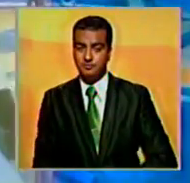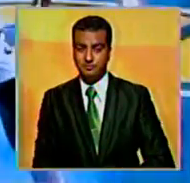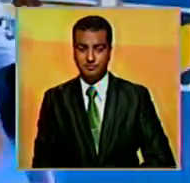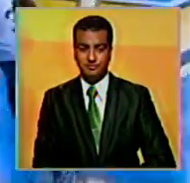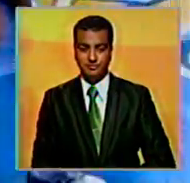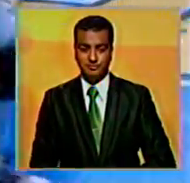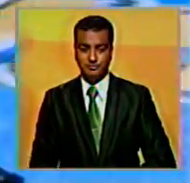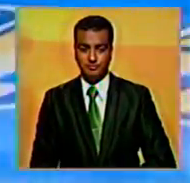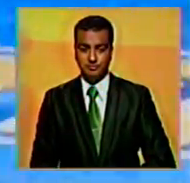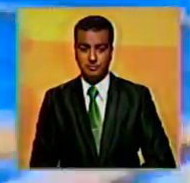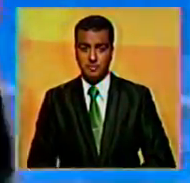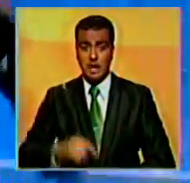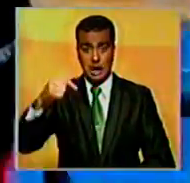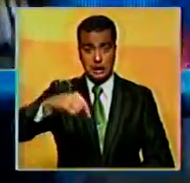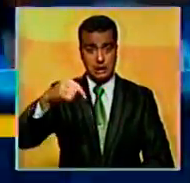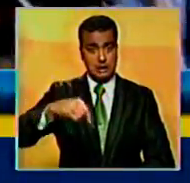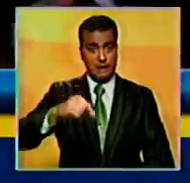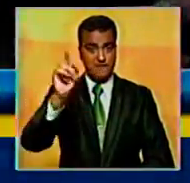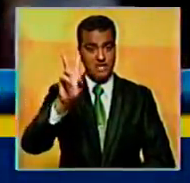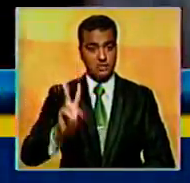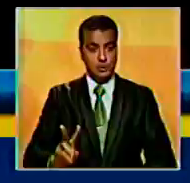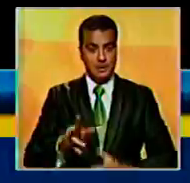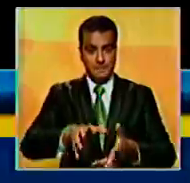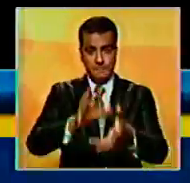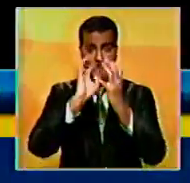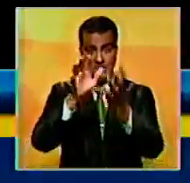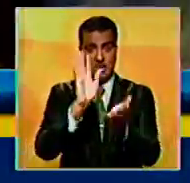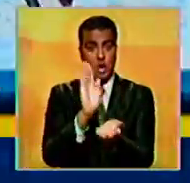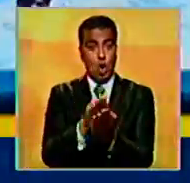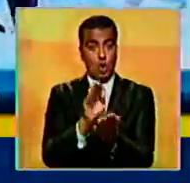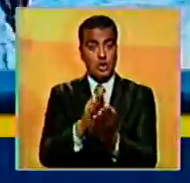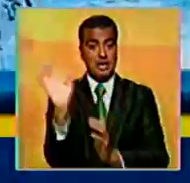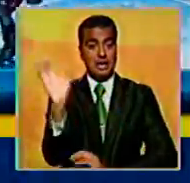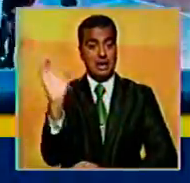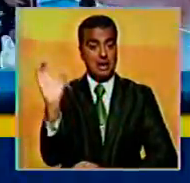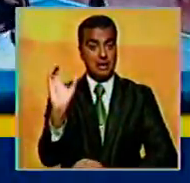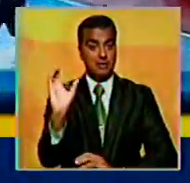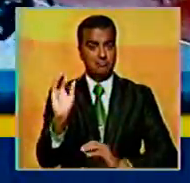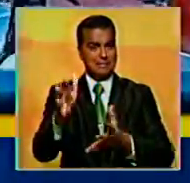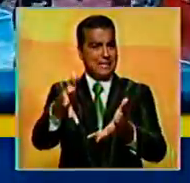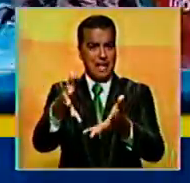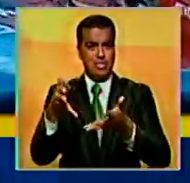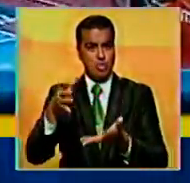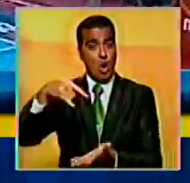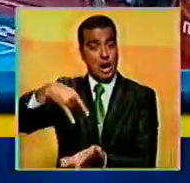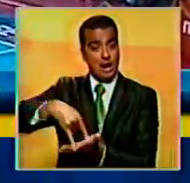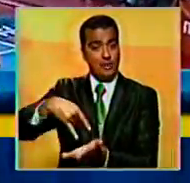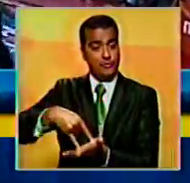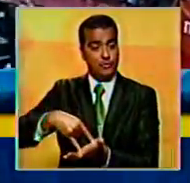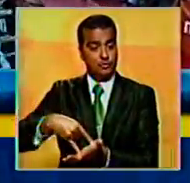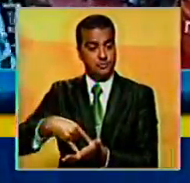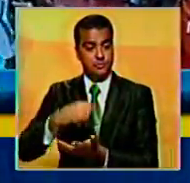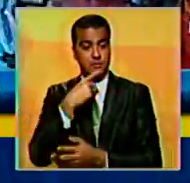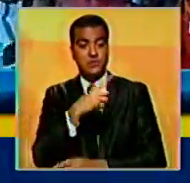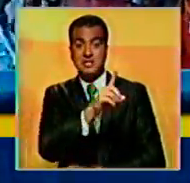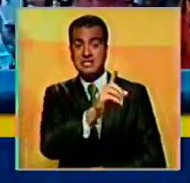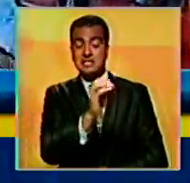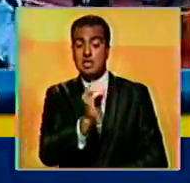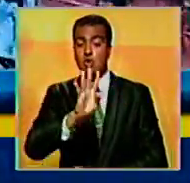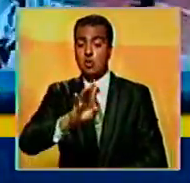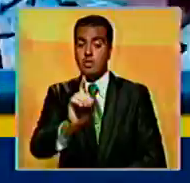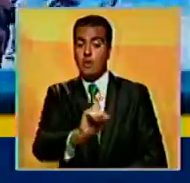Cleveland. Ya pasando notas de la Liga Profesional de Baloncesto, Cocodrilos de Caracas completó la barrida ante Trotamundos de Carabobo tras imponerse anoche